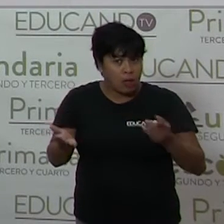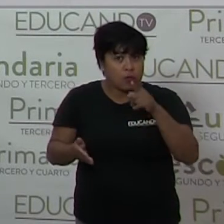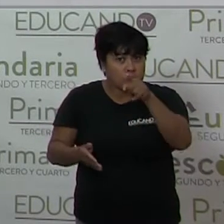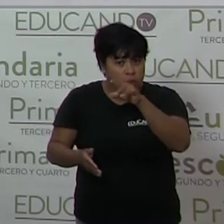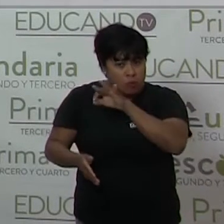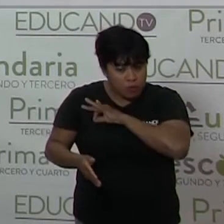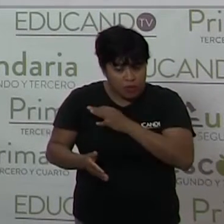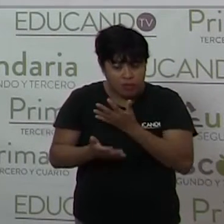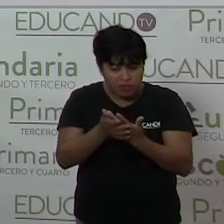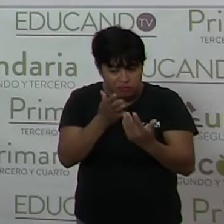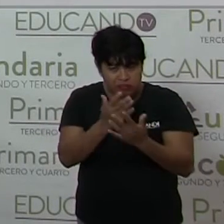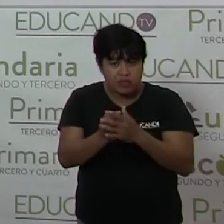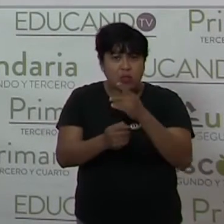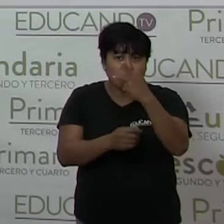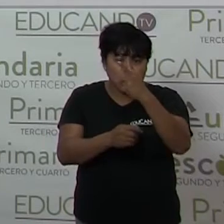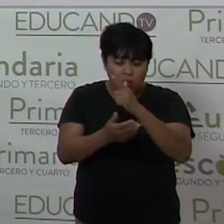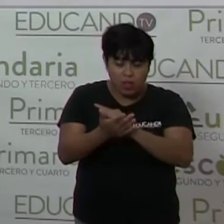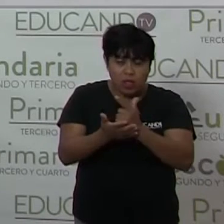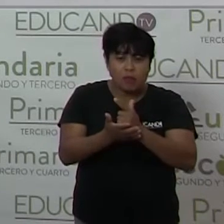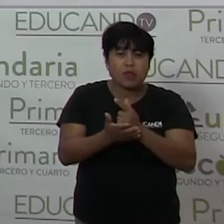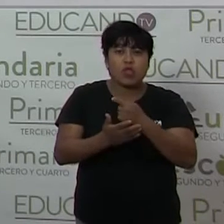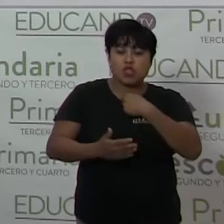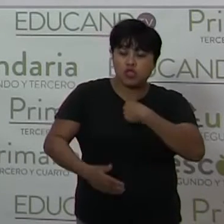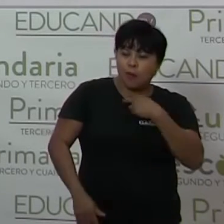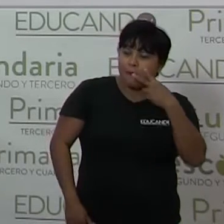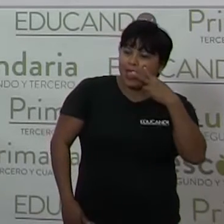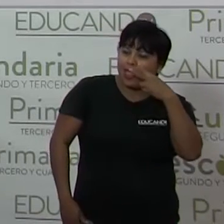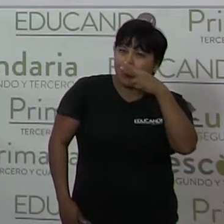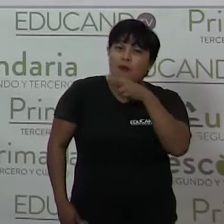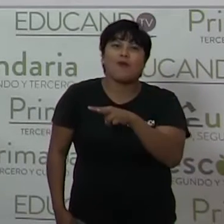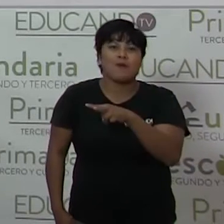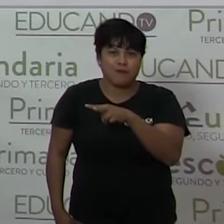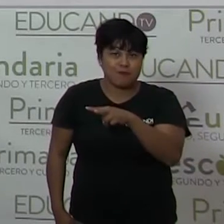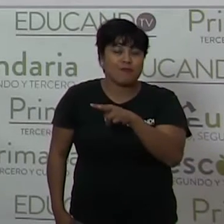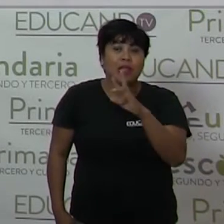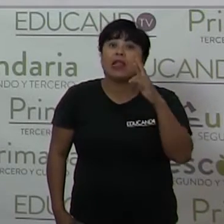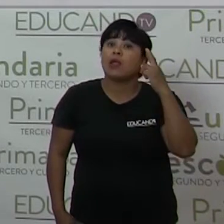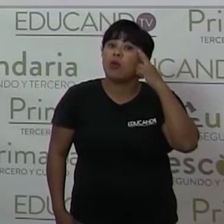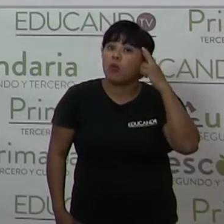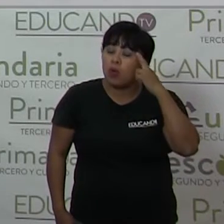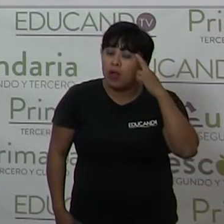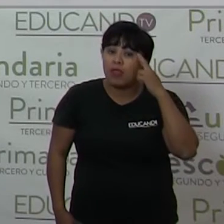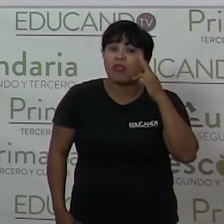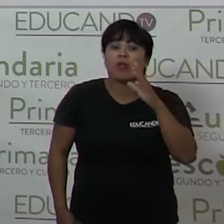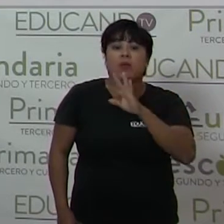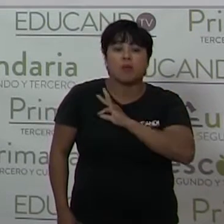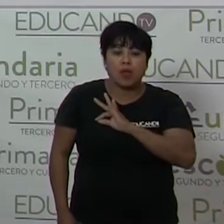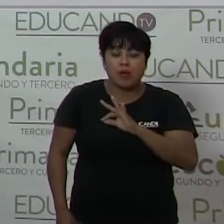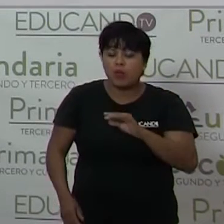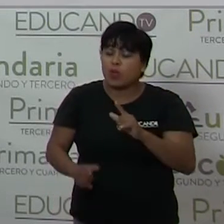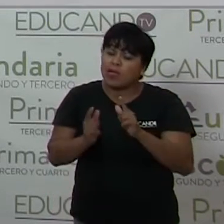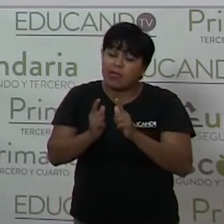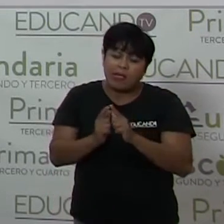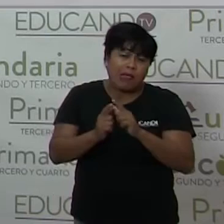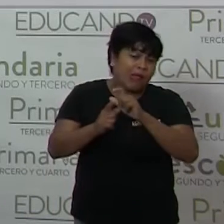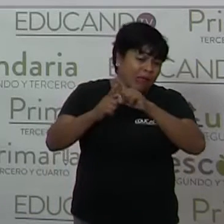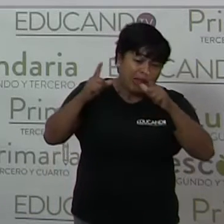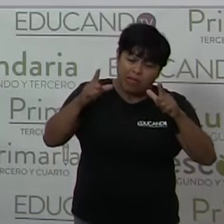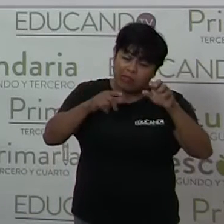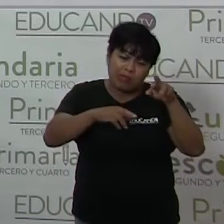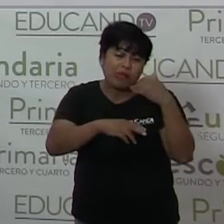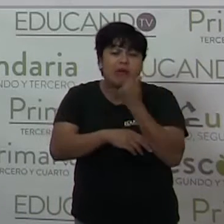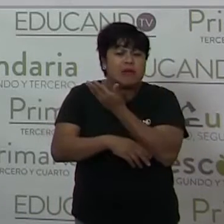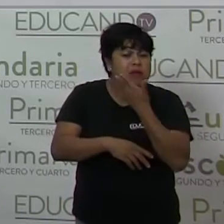ahora tú puedes construir tu propio libro de jove o acuérdate podemos hacer un gran